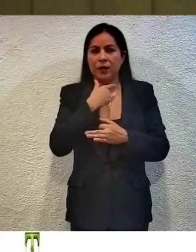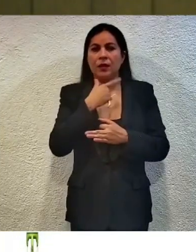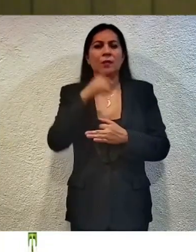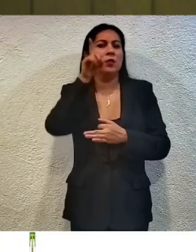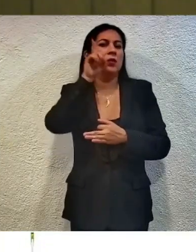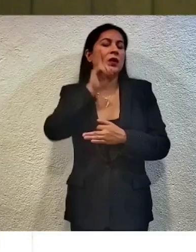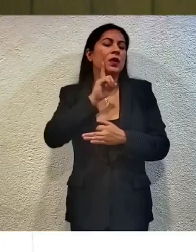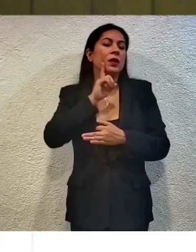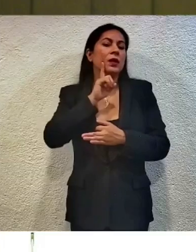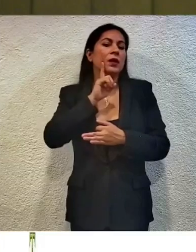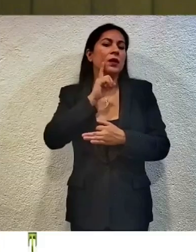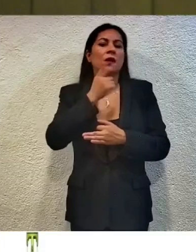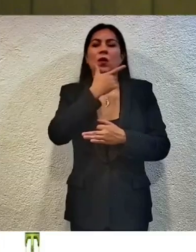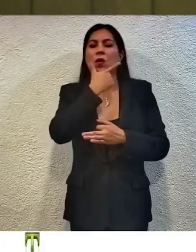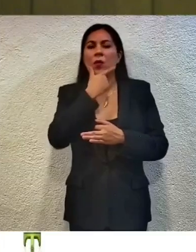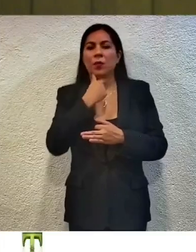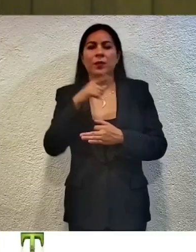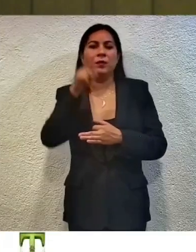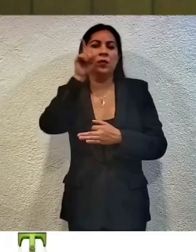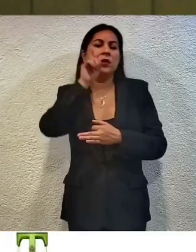mujer,